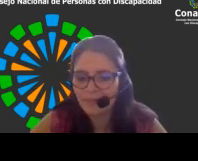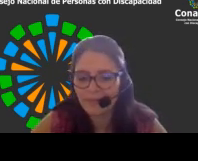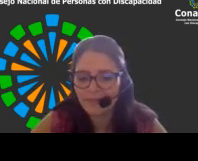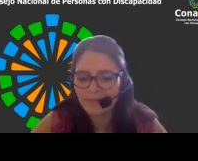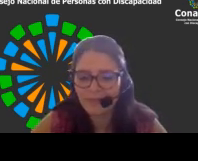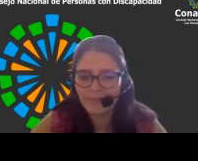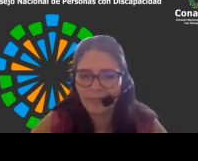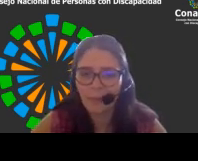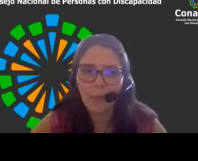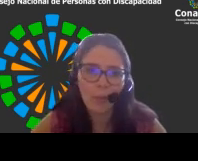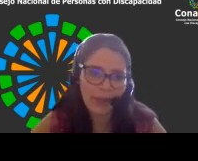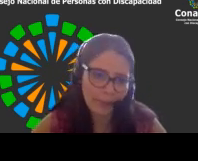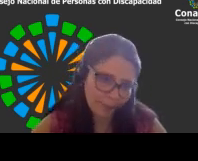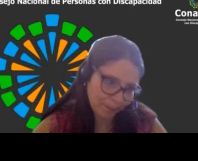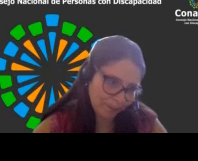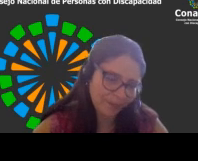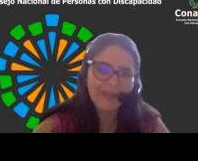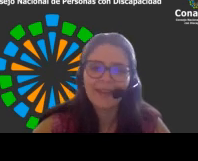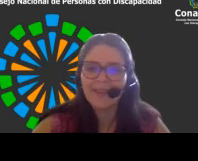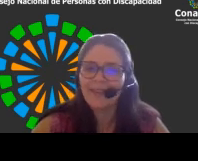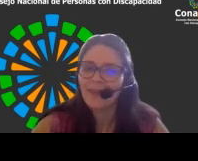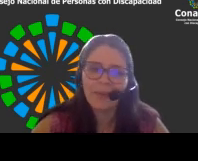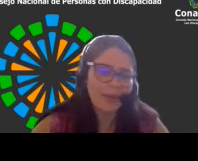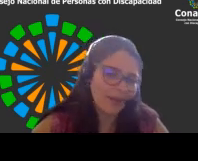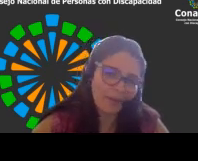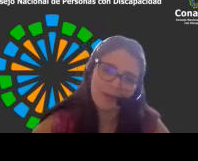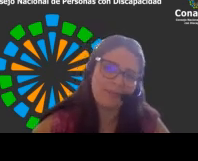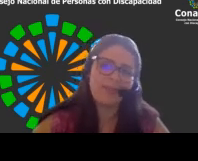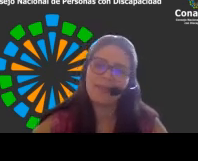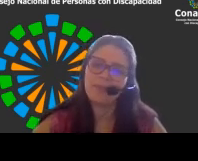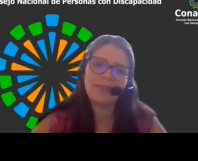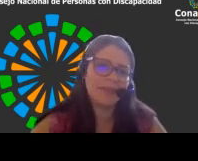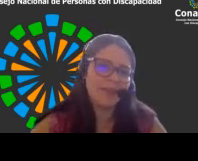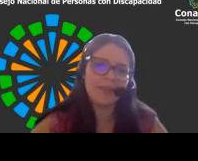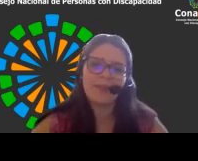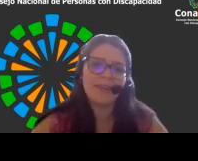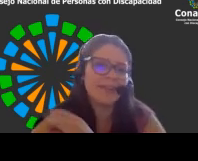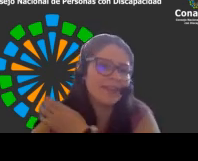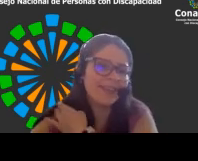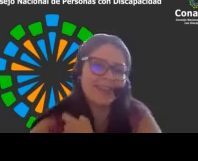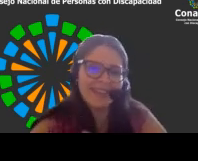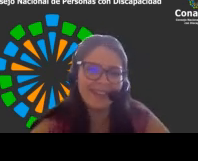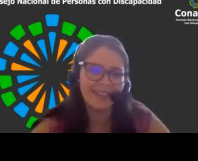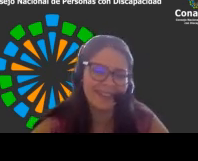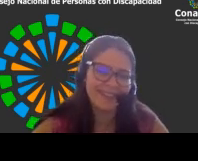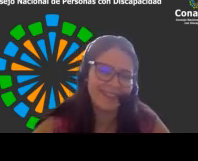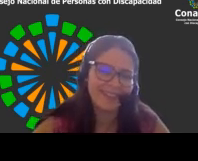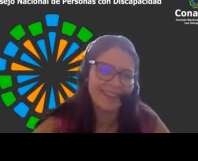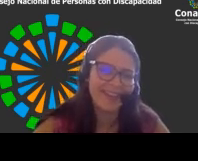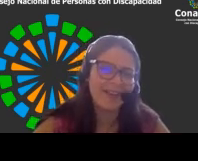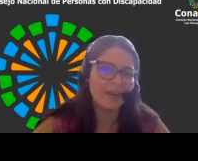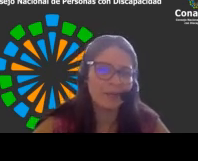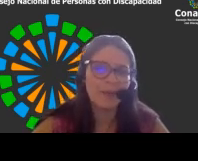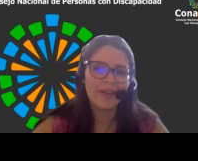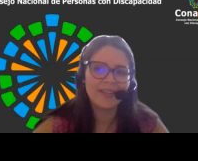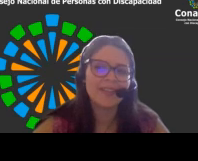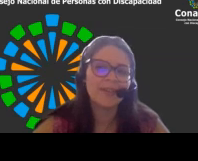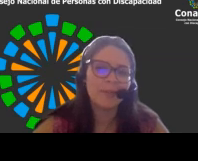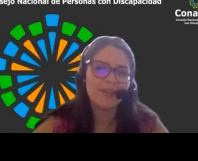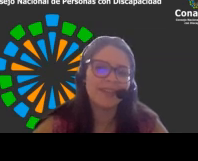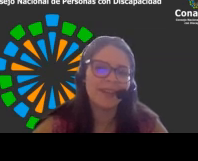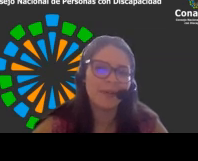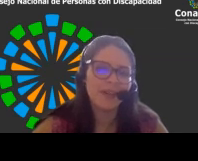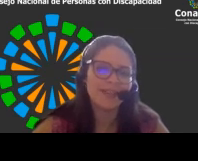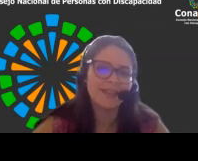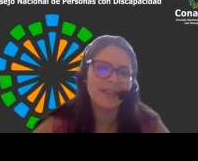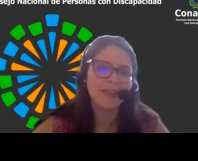Exactamente Bueno qué barbaridad con la participación qué barbaridad espero que